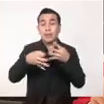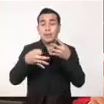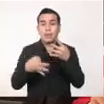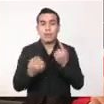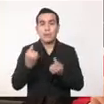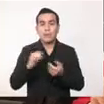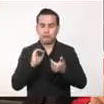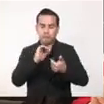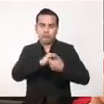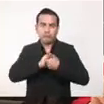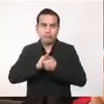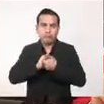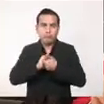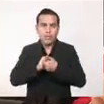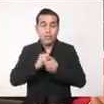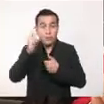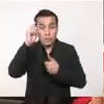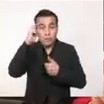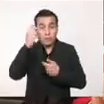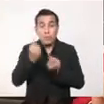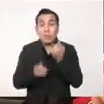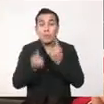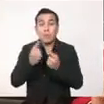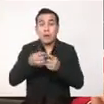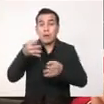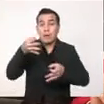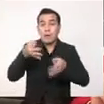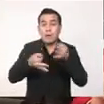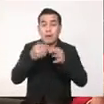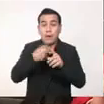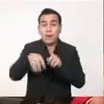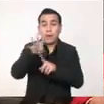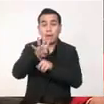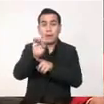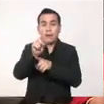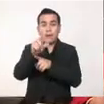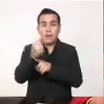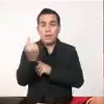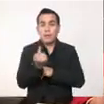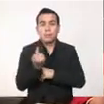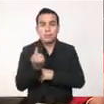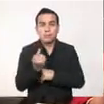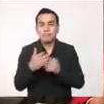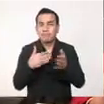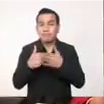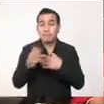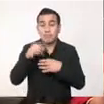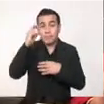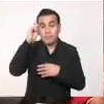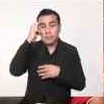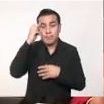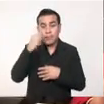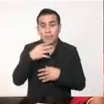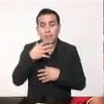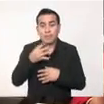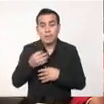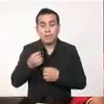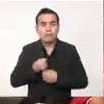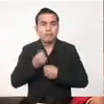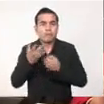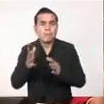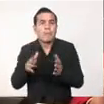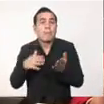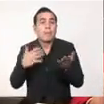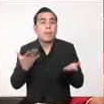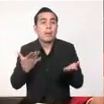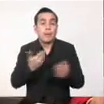vinculación independientemente del carácter subjetivo del magistrado, es decir, la persona. Y eso, solo lo comento rapidito